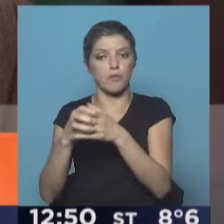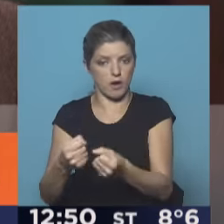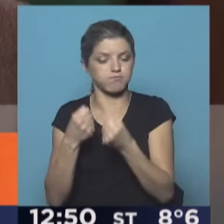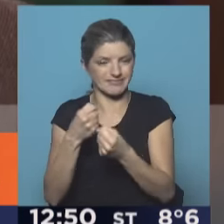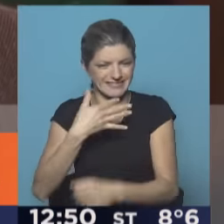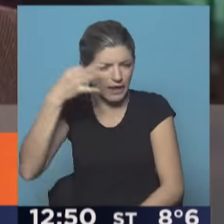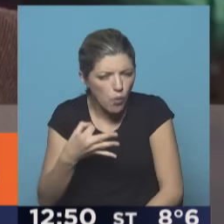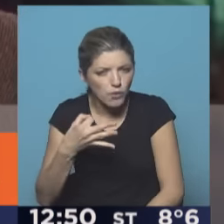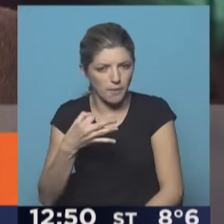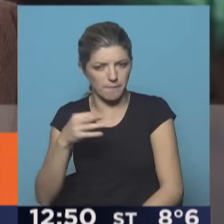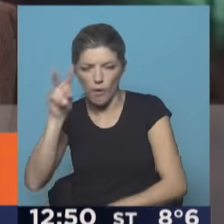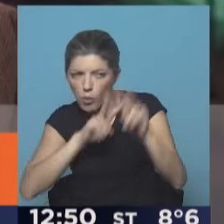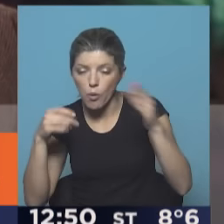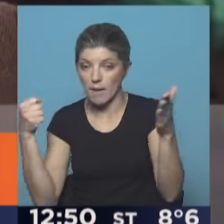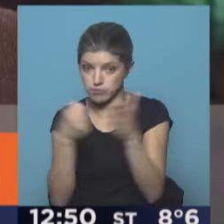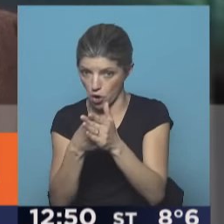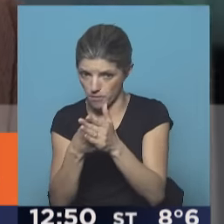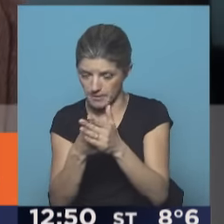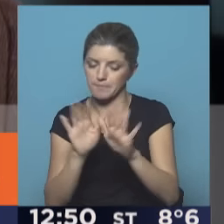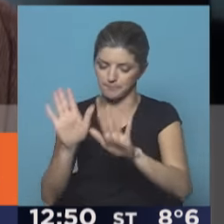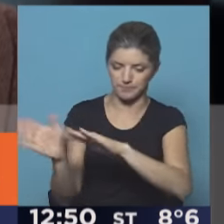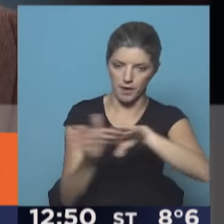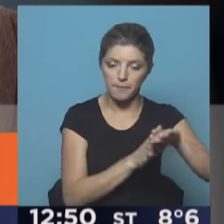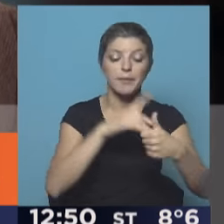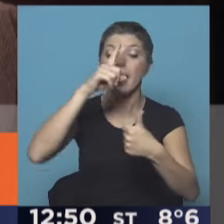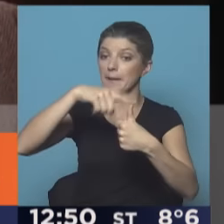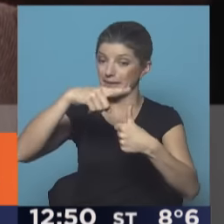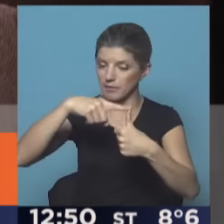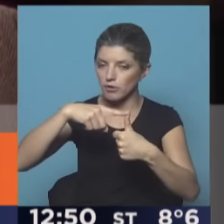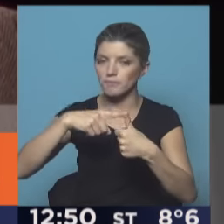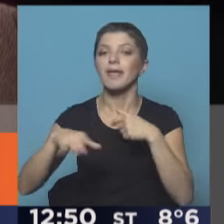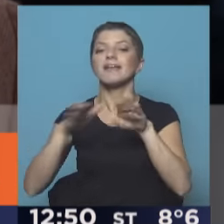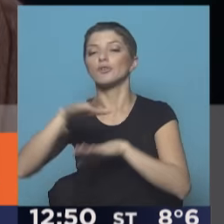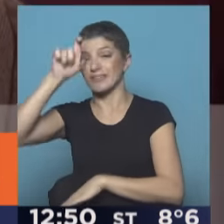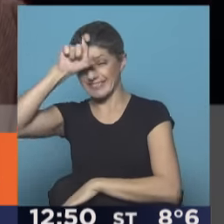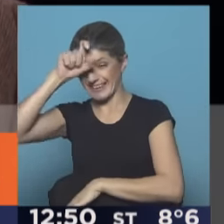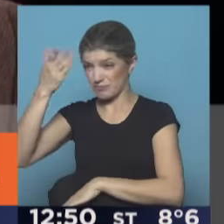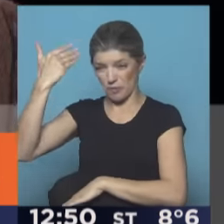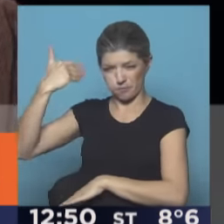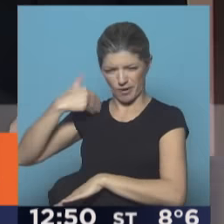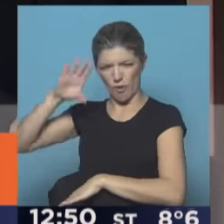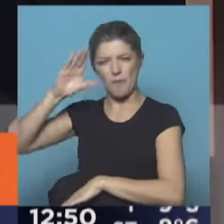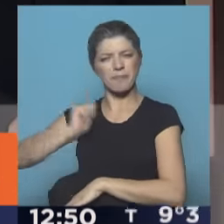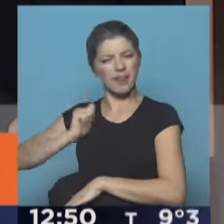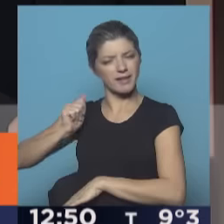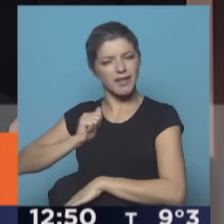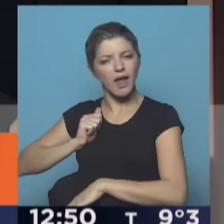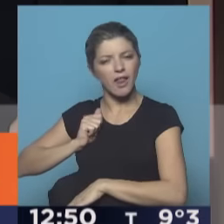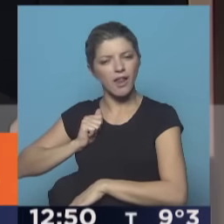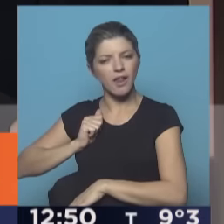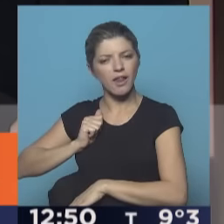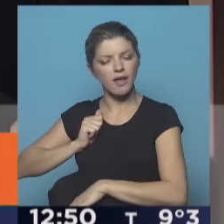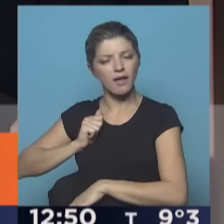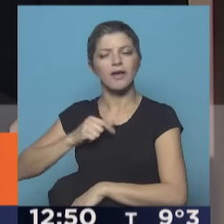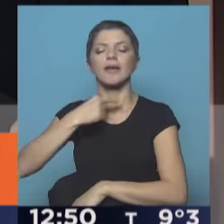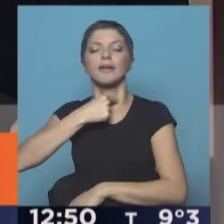hacen para hacerlo en cuanto al primero Sería bueno comparar lo que pasó en Egipto eh Cuando los militares Rem sacaron